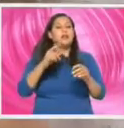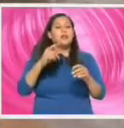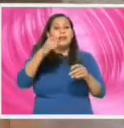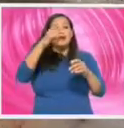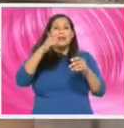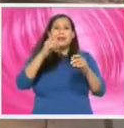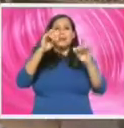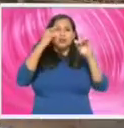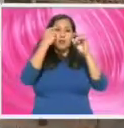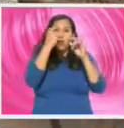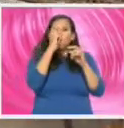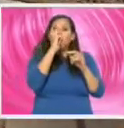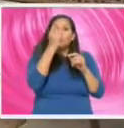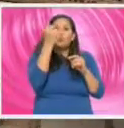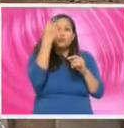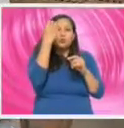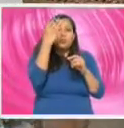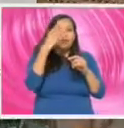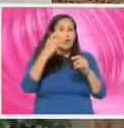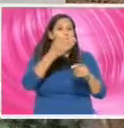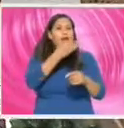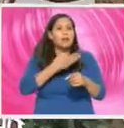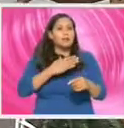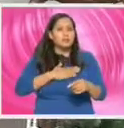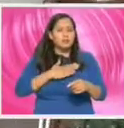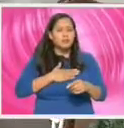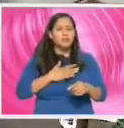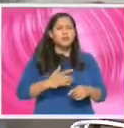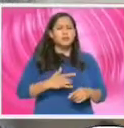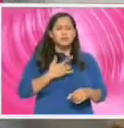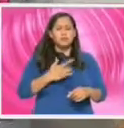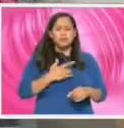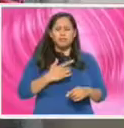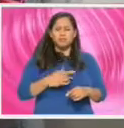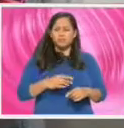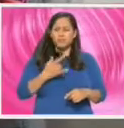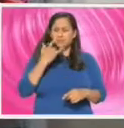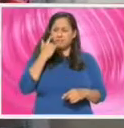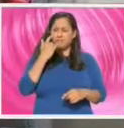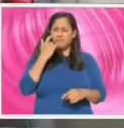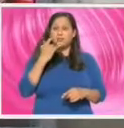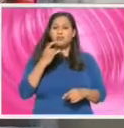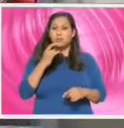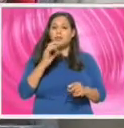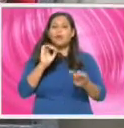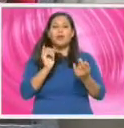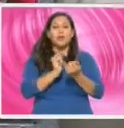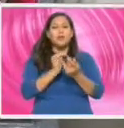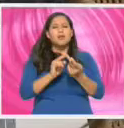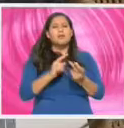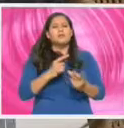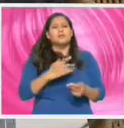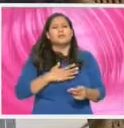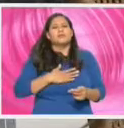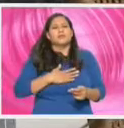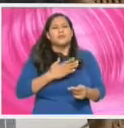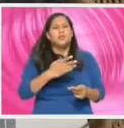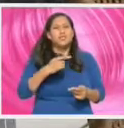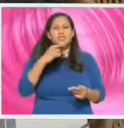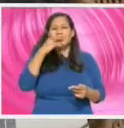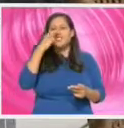la cabeza que me avisa. Puede ser desde una sensación rara que no puedo explicar hasta empezar a tener náuseas,